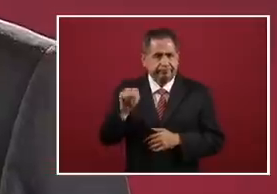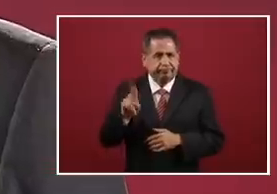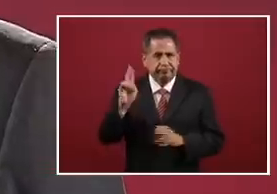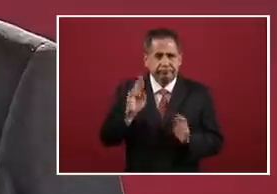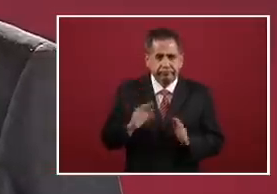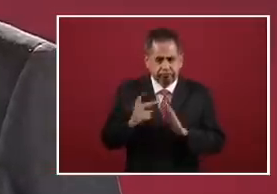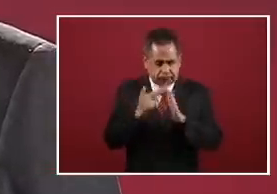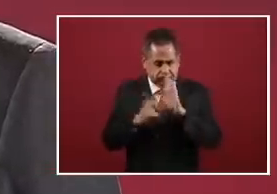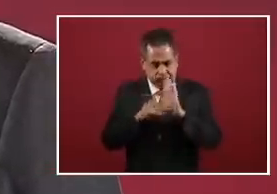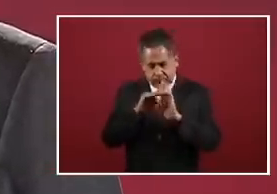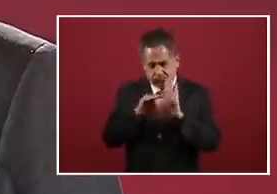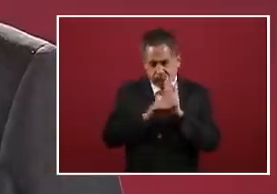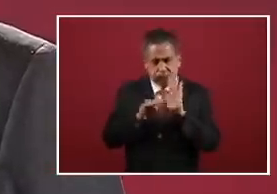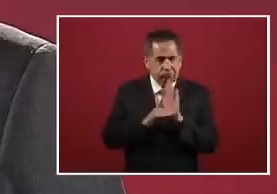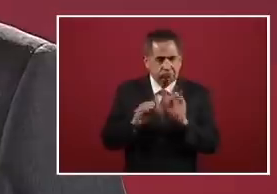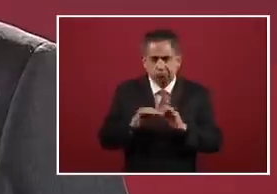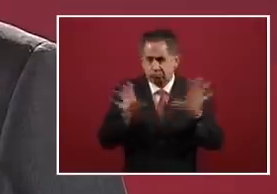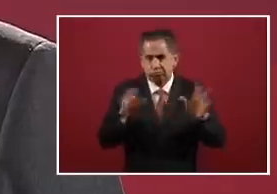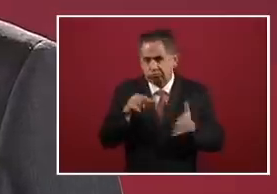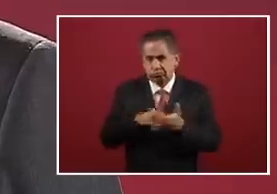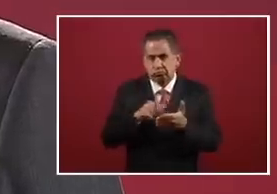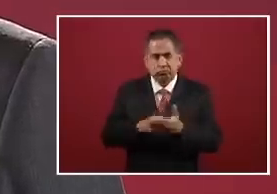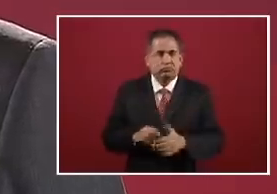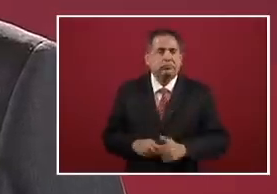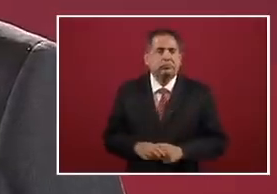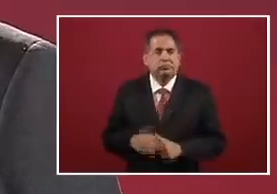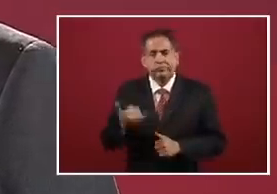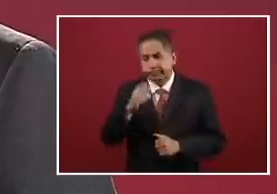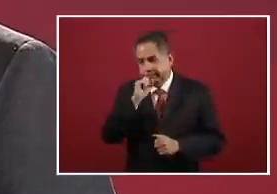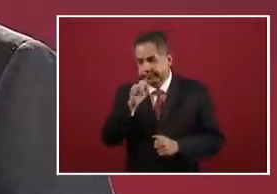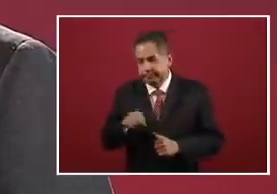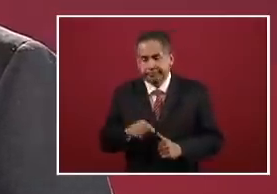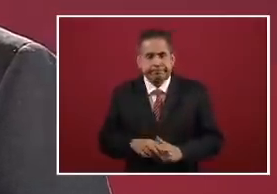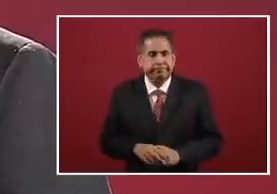las reglas establecidas. Y